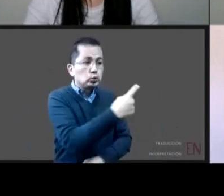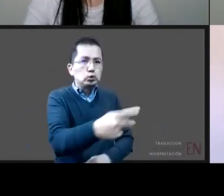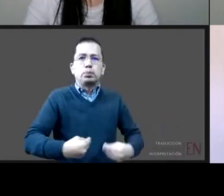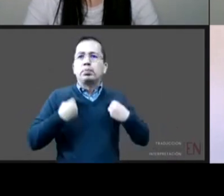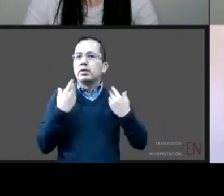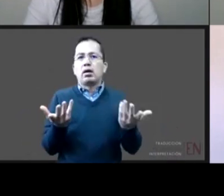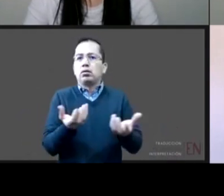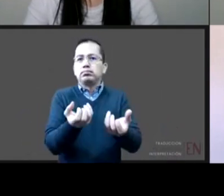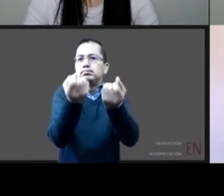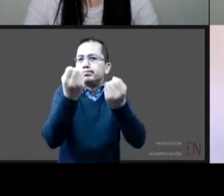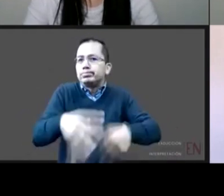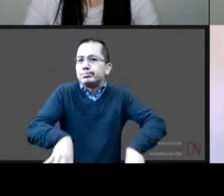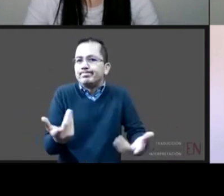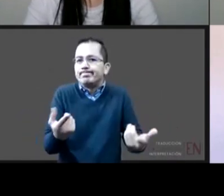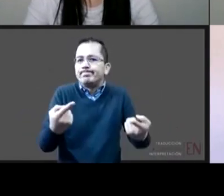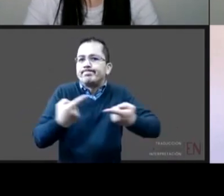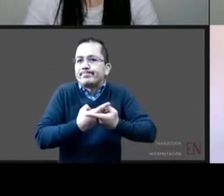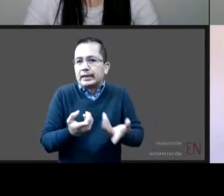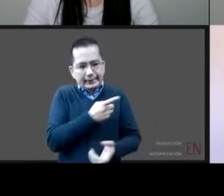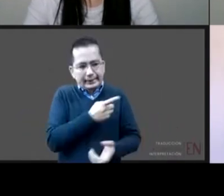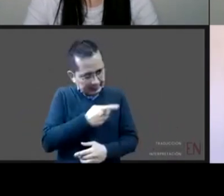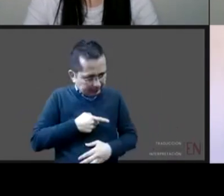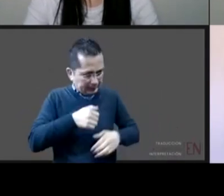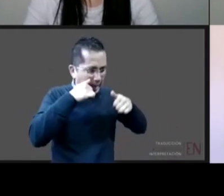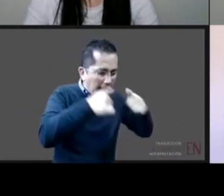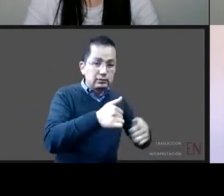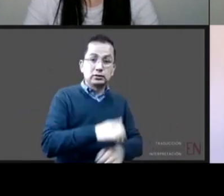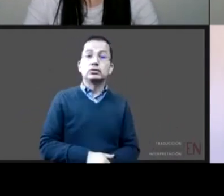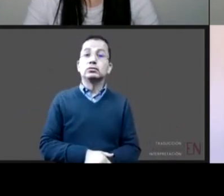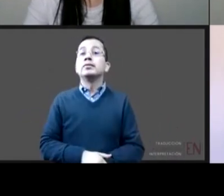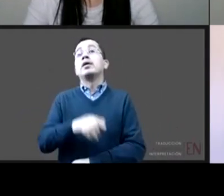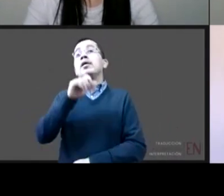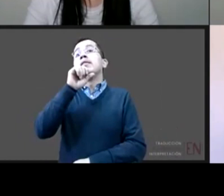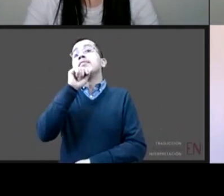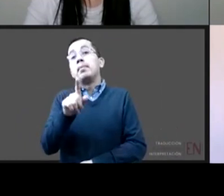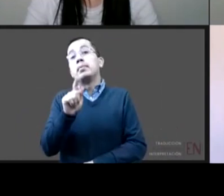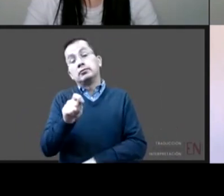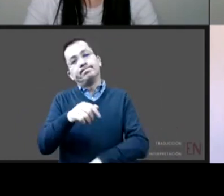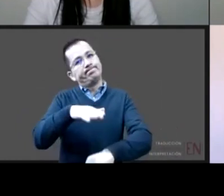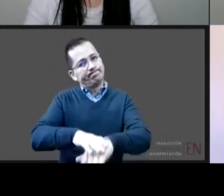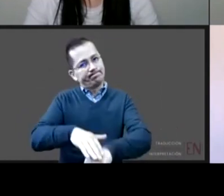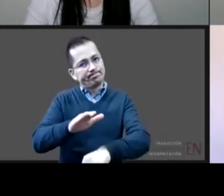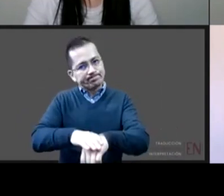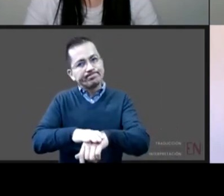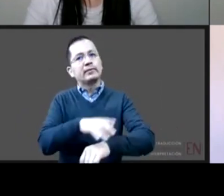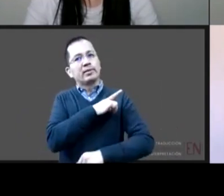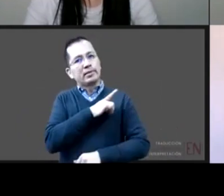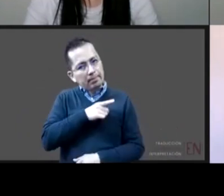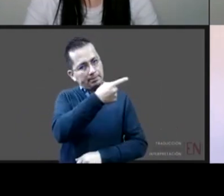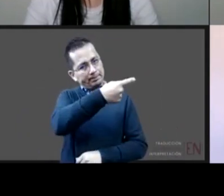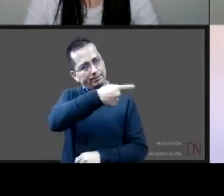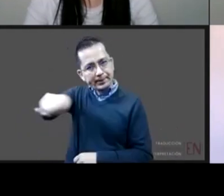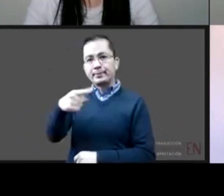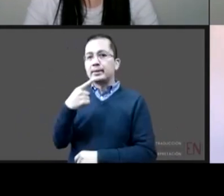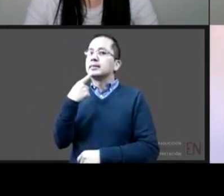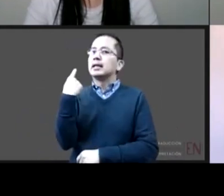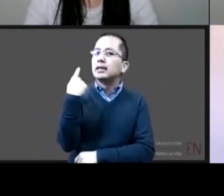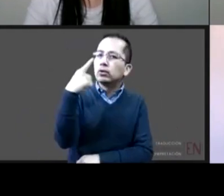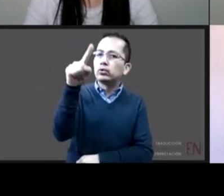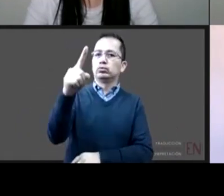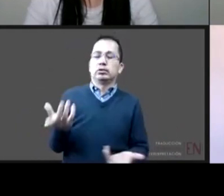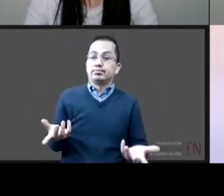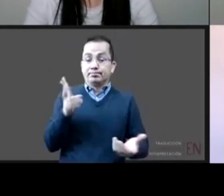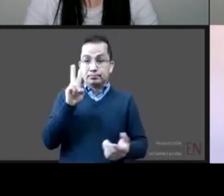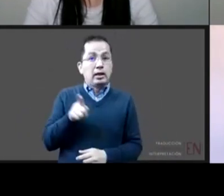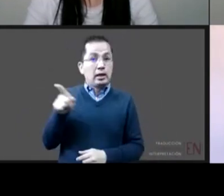del llamado a la denuncia, muy positivo lo que nos comentaba la fiscal respecto a un grupo de colegas que están empujando, particularmente que